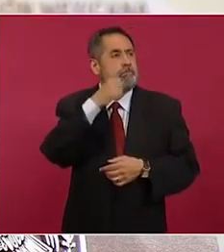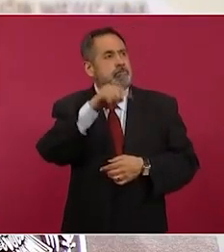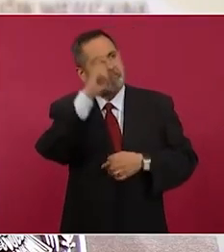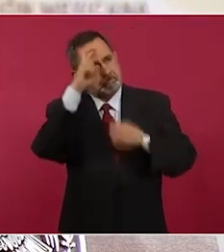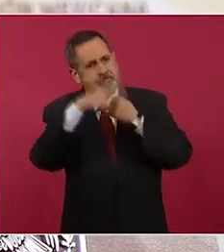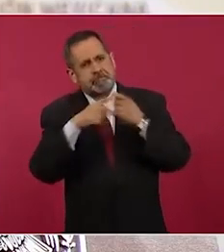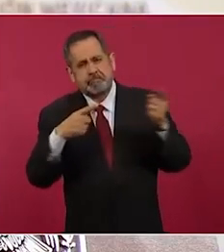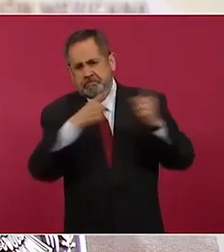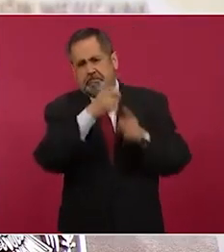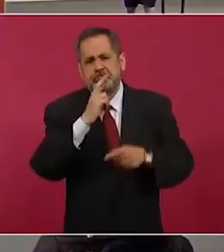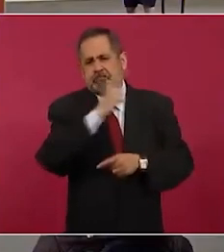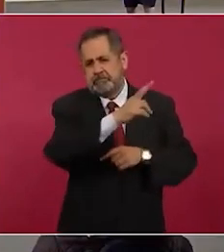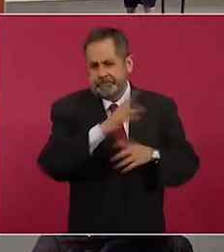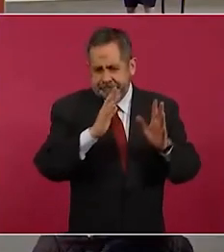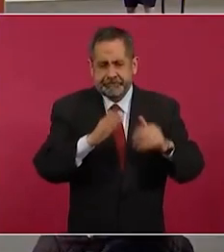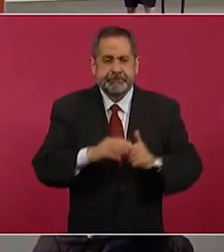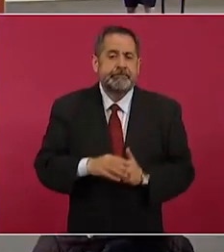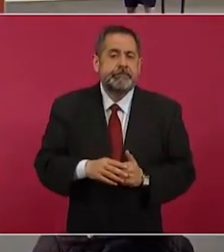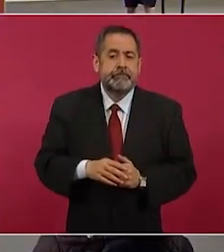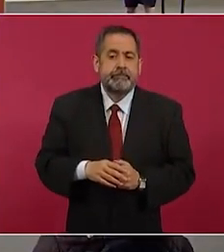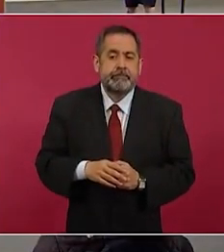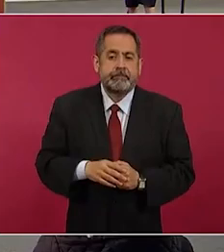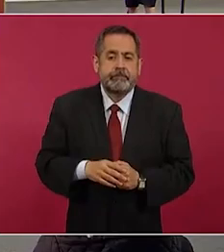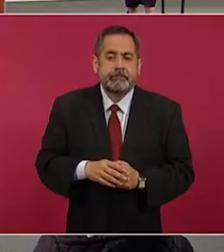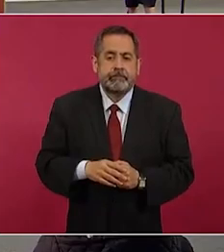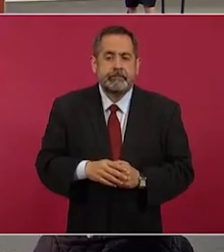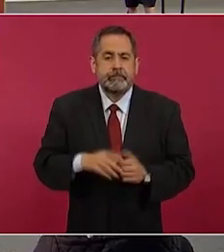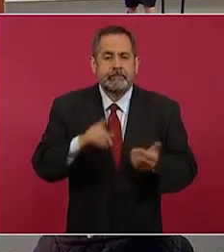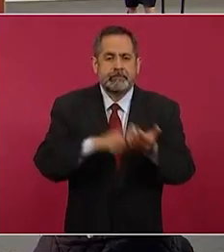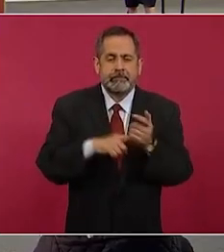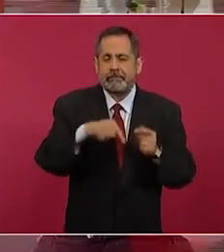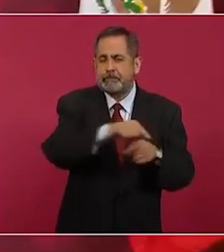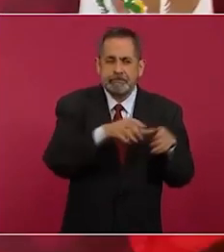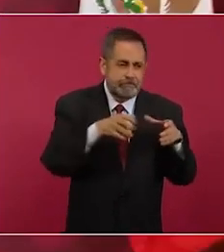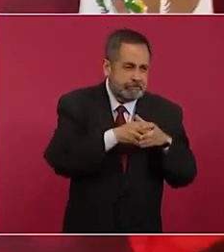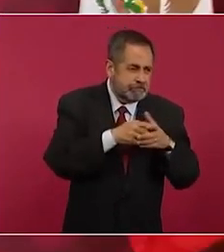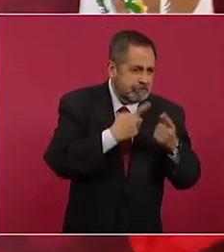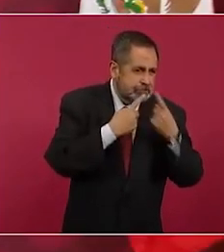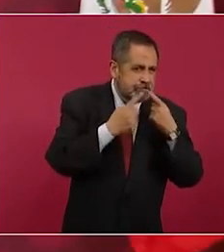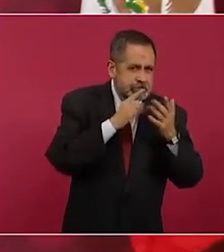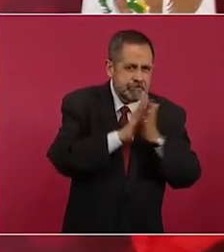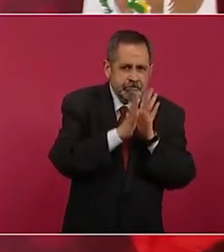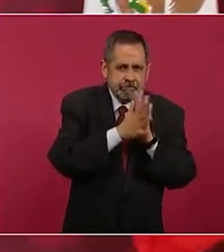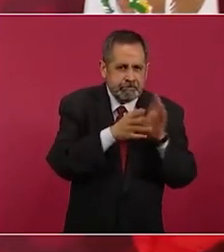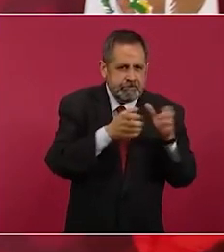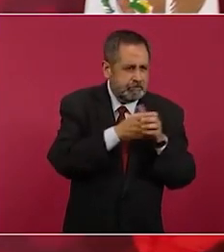de Europa, porque hacen... Le llaman lobby, ¿no?